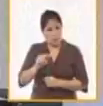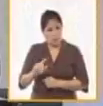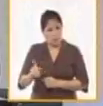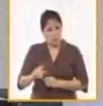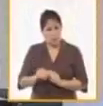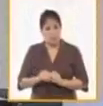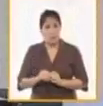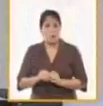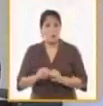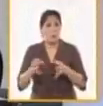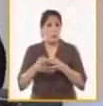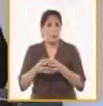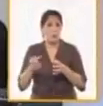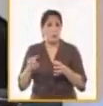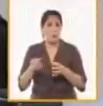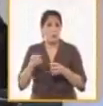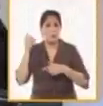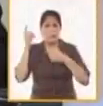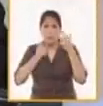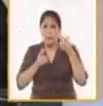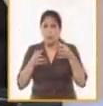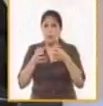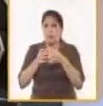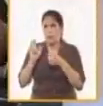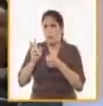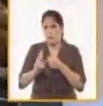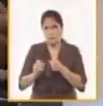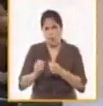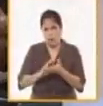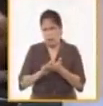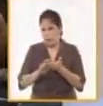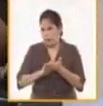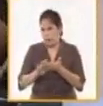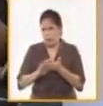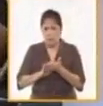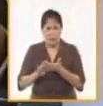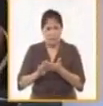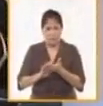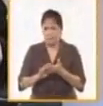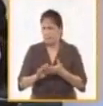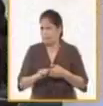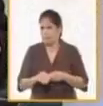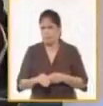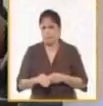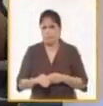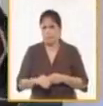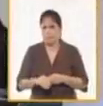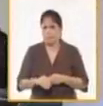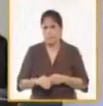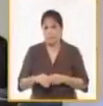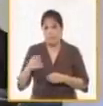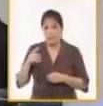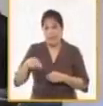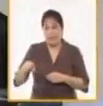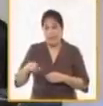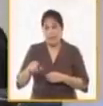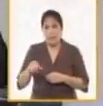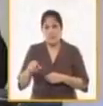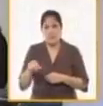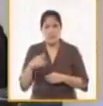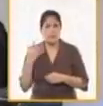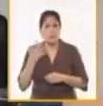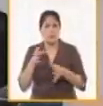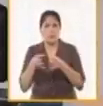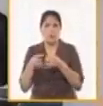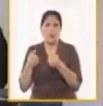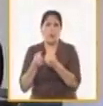bolivariana, chavista, ni los grupos, ni los, digamos, los medios alternativos que se fueron creando